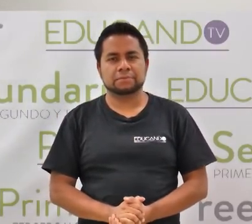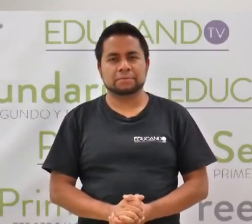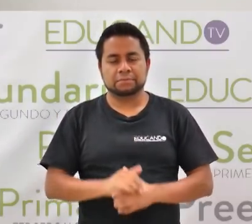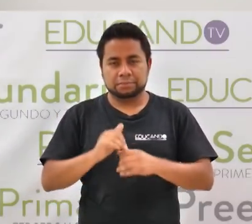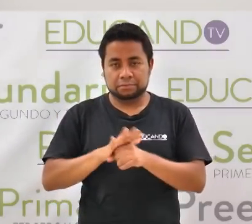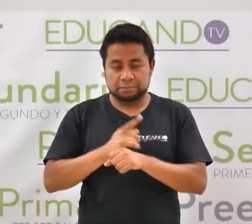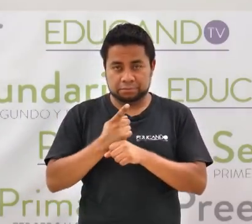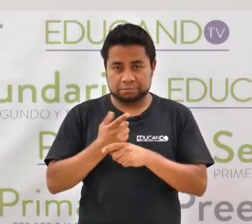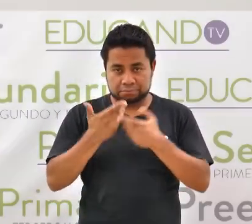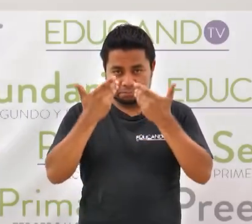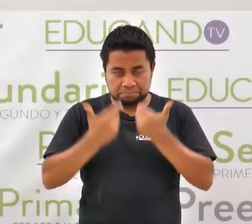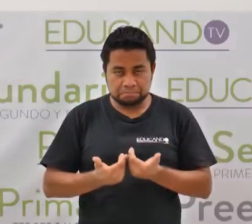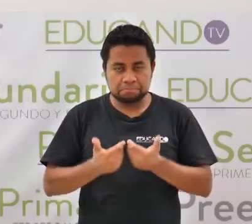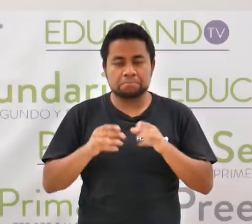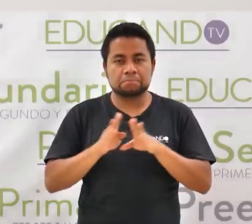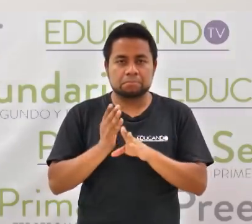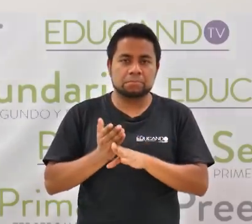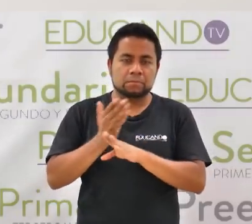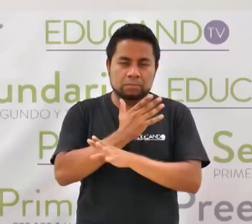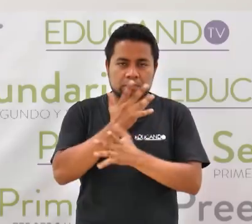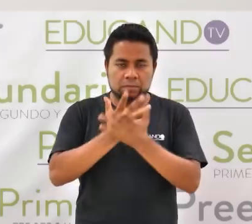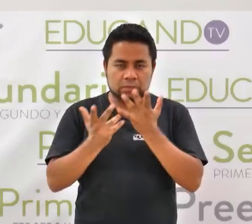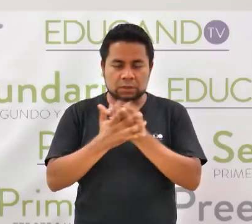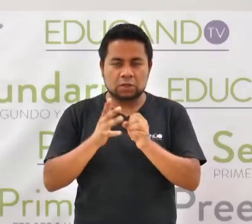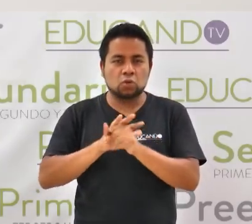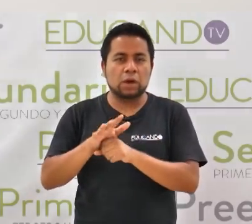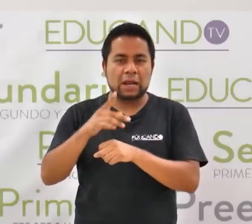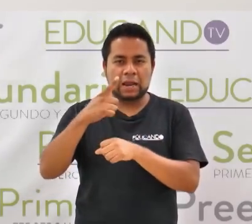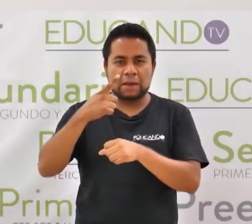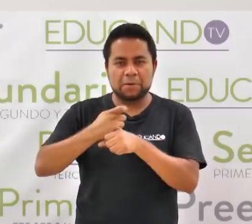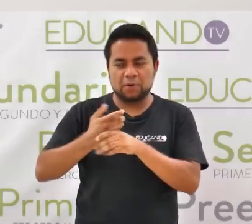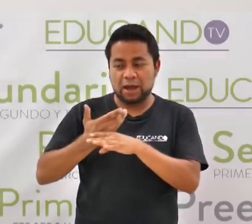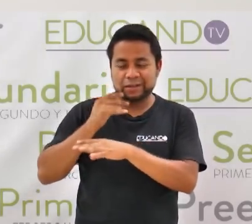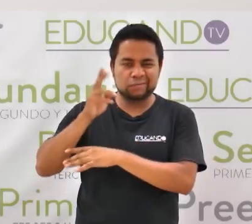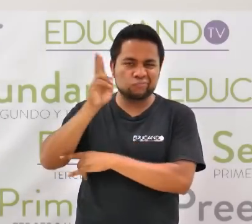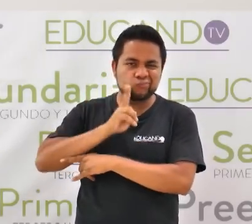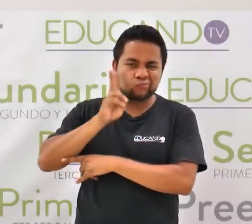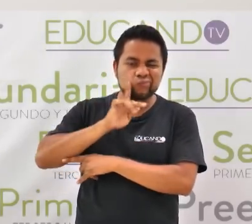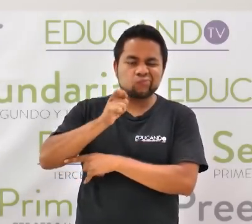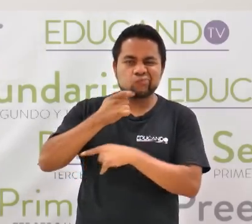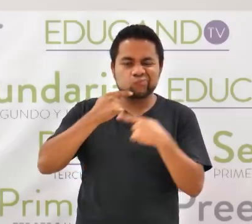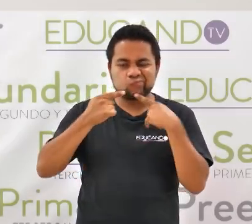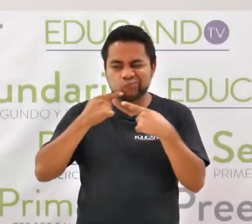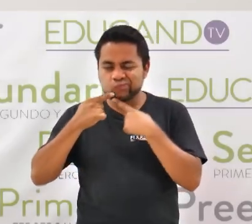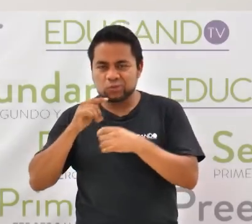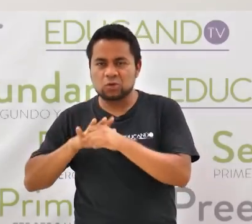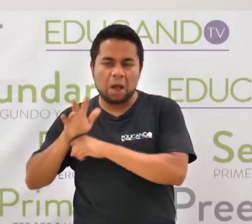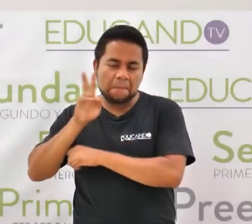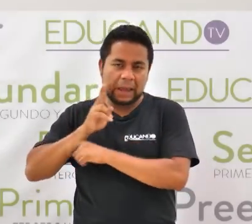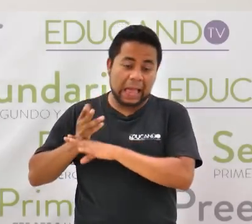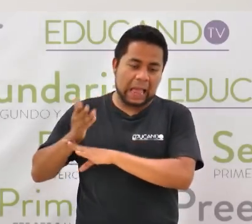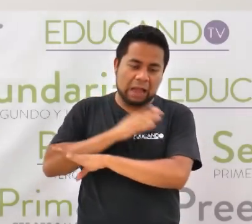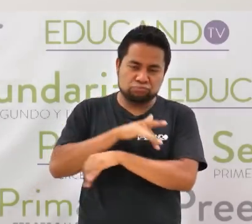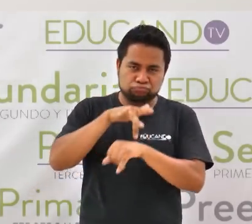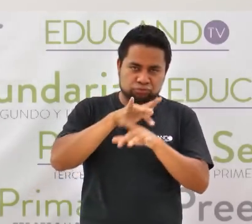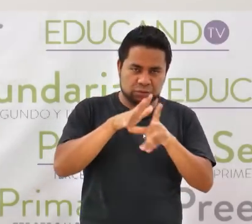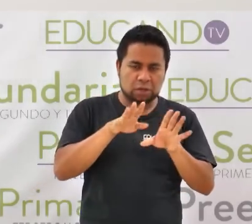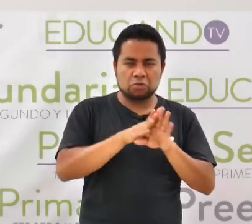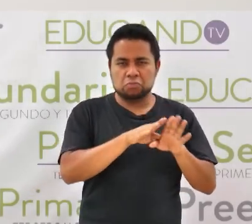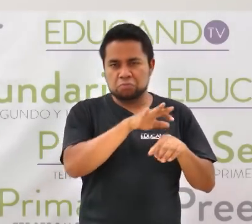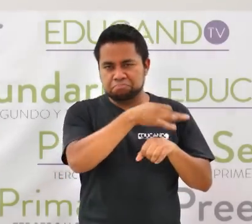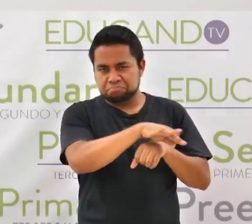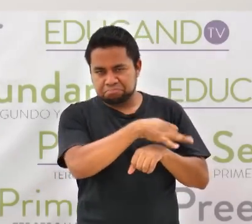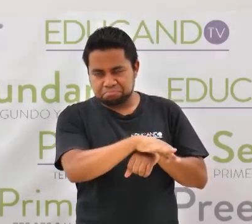porque nosotros ya realizamos un borrador del argumento. Entonces,